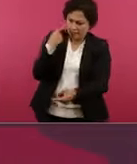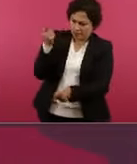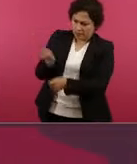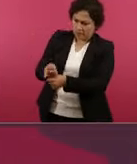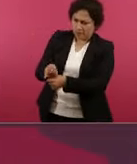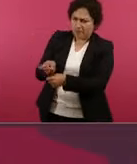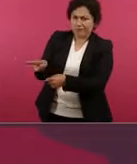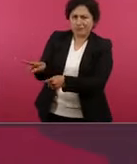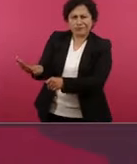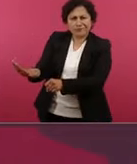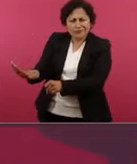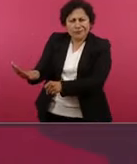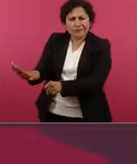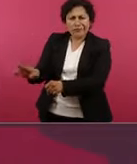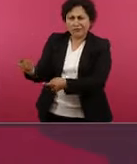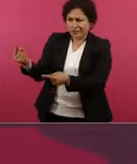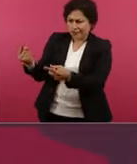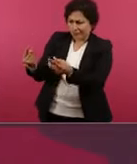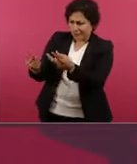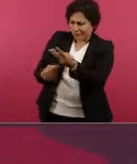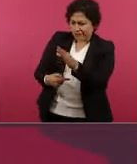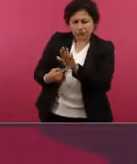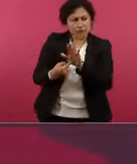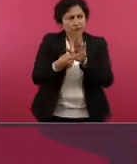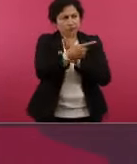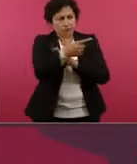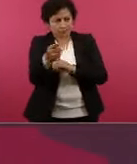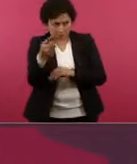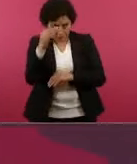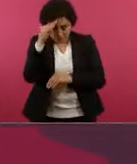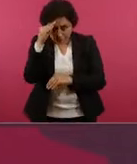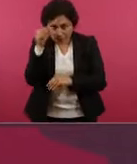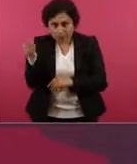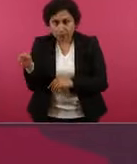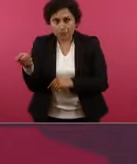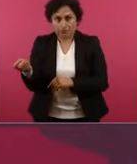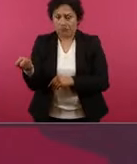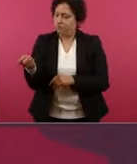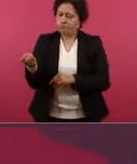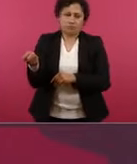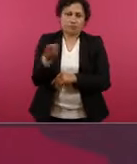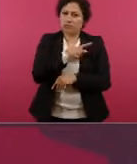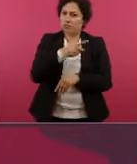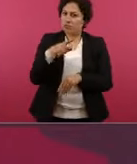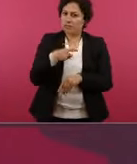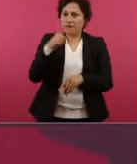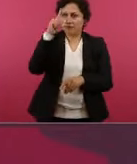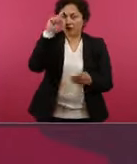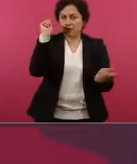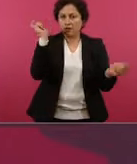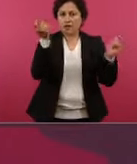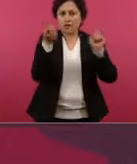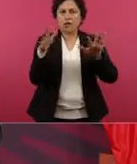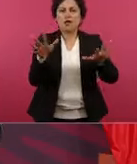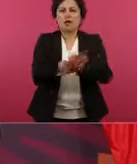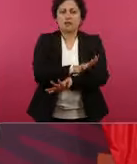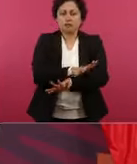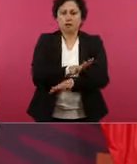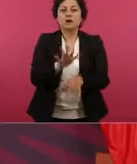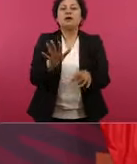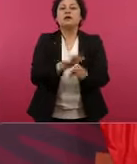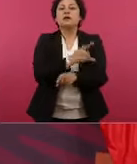para que se vaya cambiando, porque no se trata nada más de